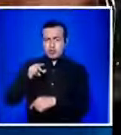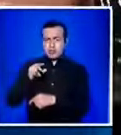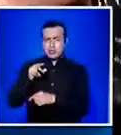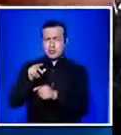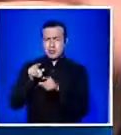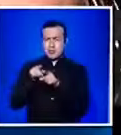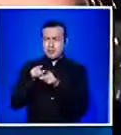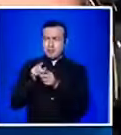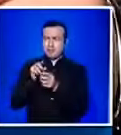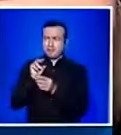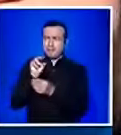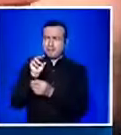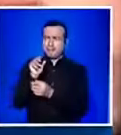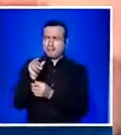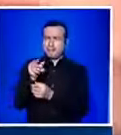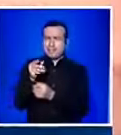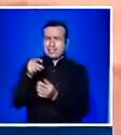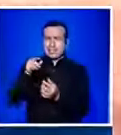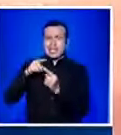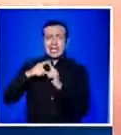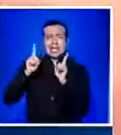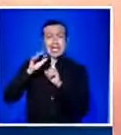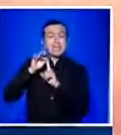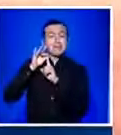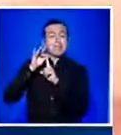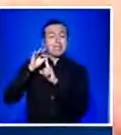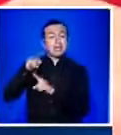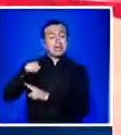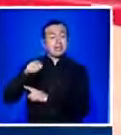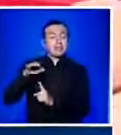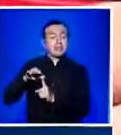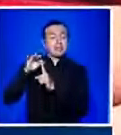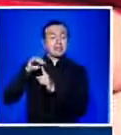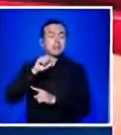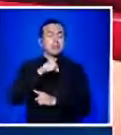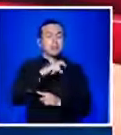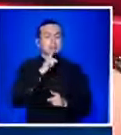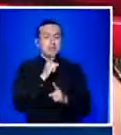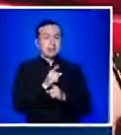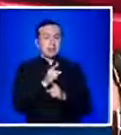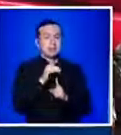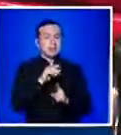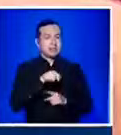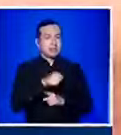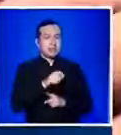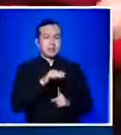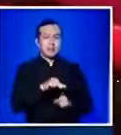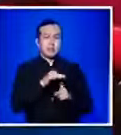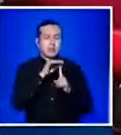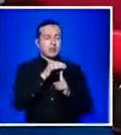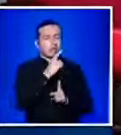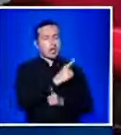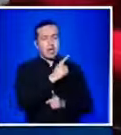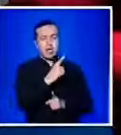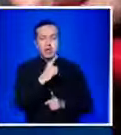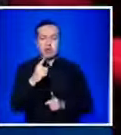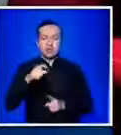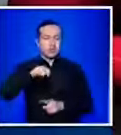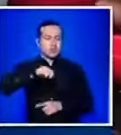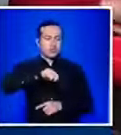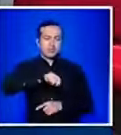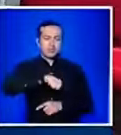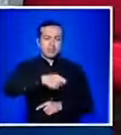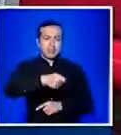evitar incluso que puedan ingresar cualquier tipo de objeto, ¿no? Claro, son llaves únicas, de cada accesorio tiene una llave